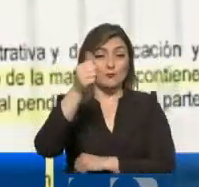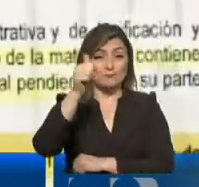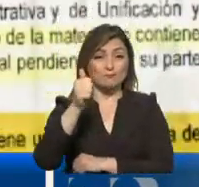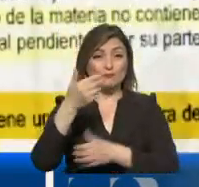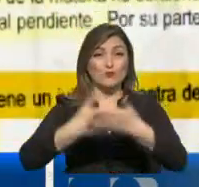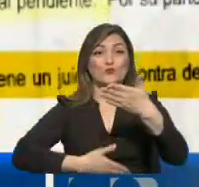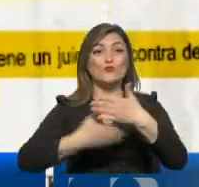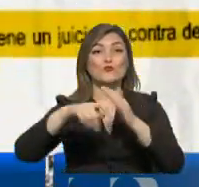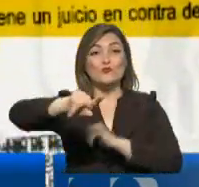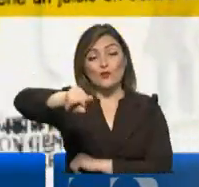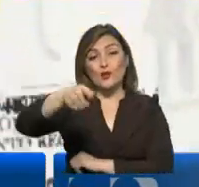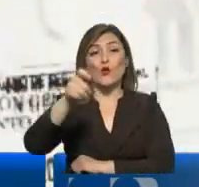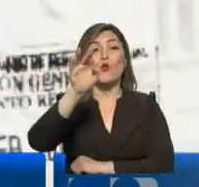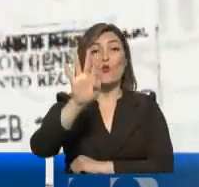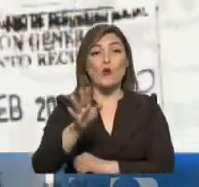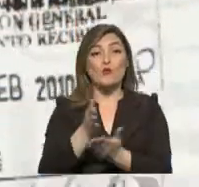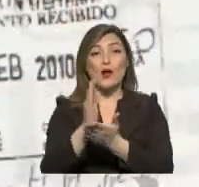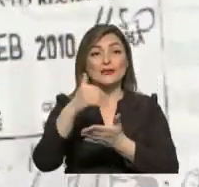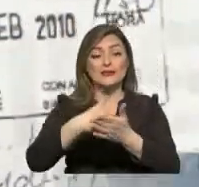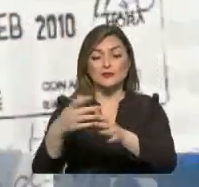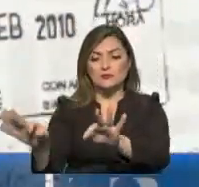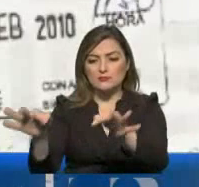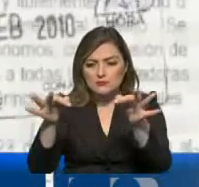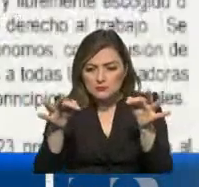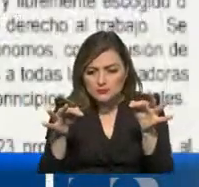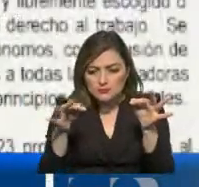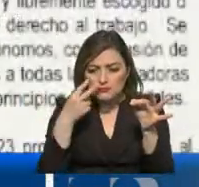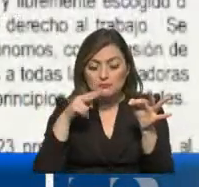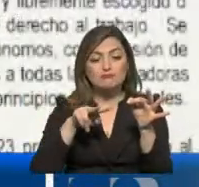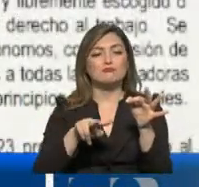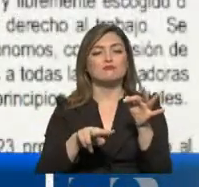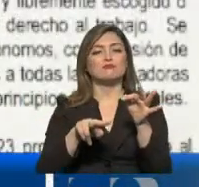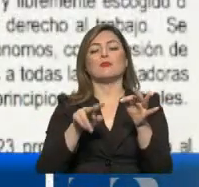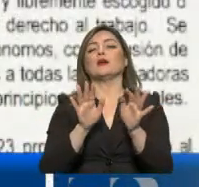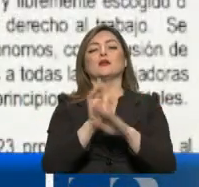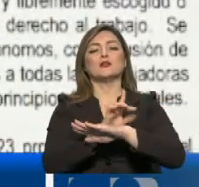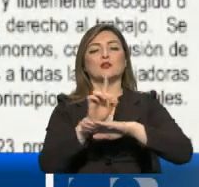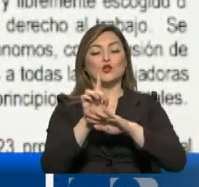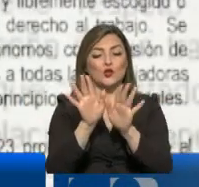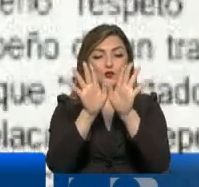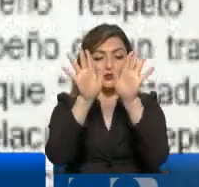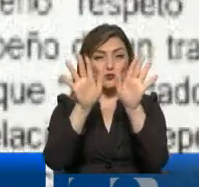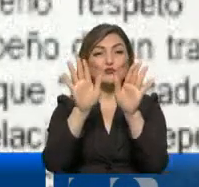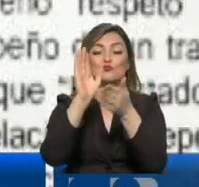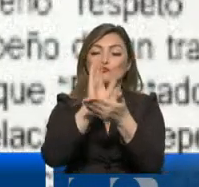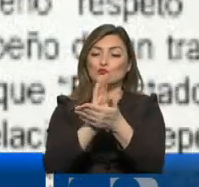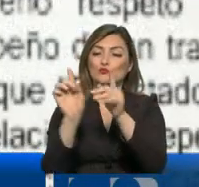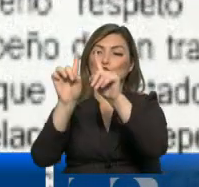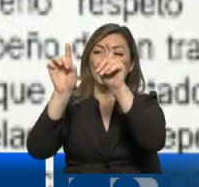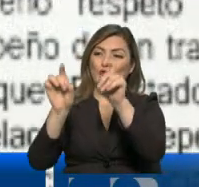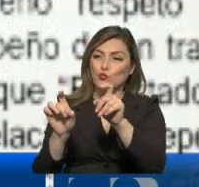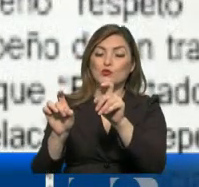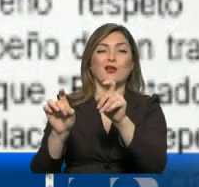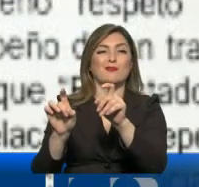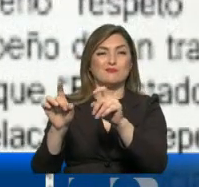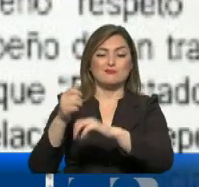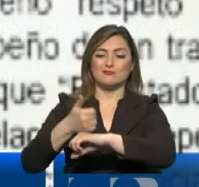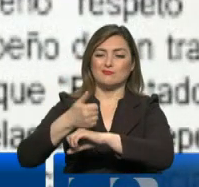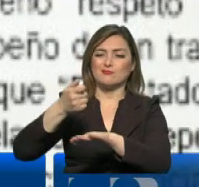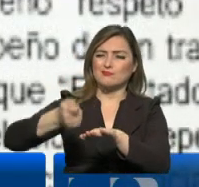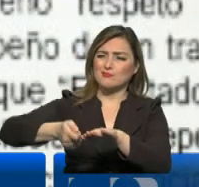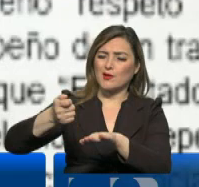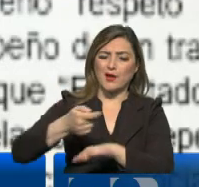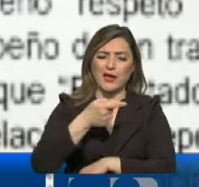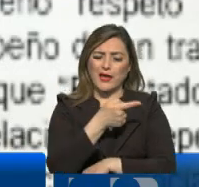al que Teleamazonas tuvo acceso, la Dirección General del IES consulta a la Procuraduría de la institución si Madera, quien tiene un litigio con el